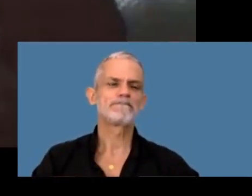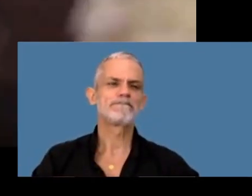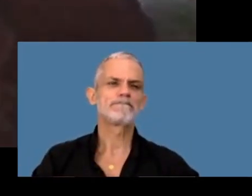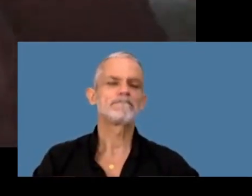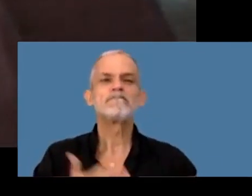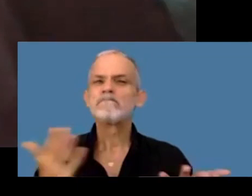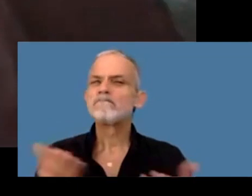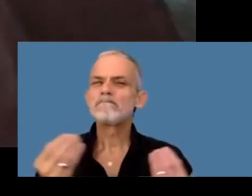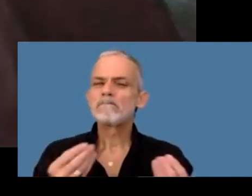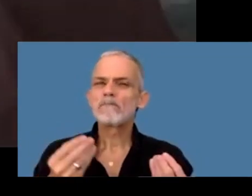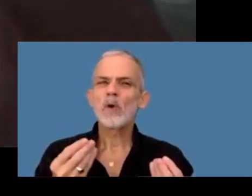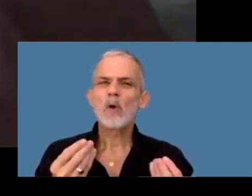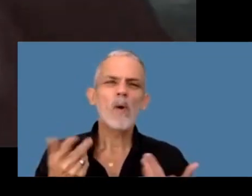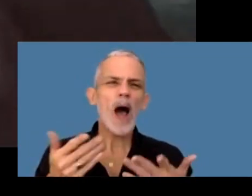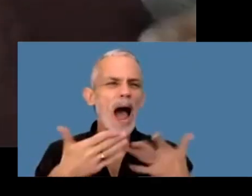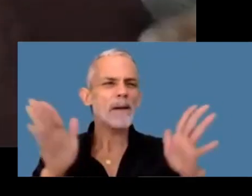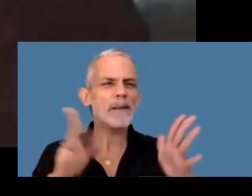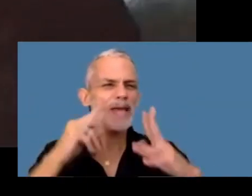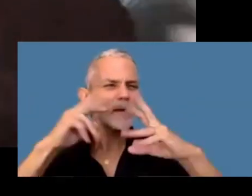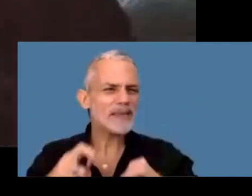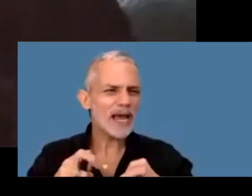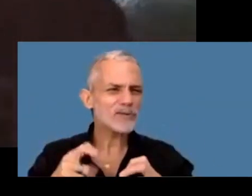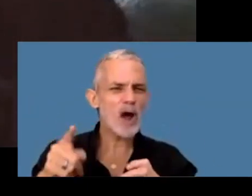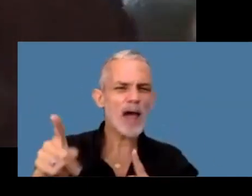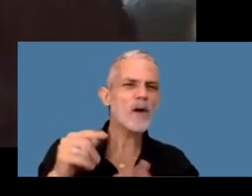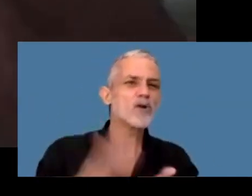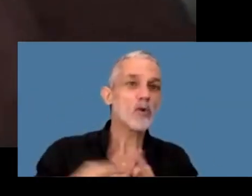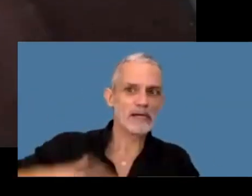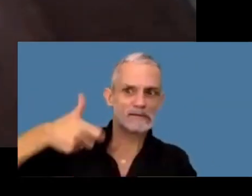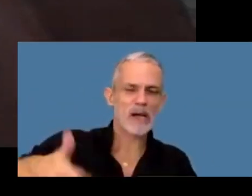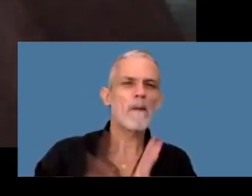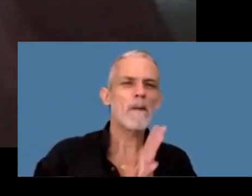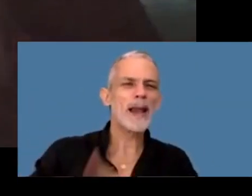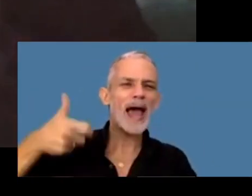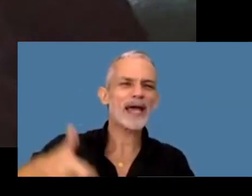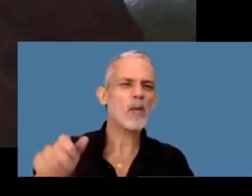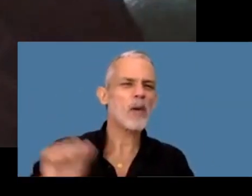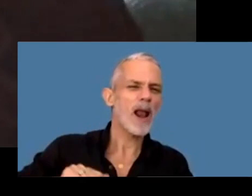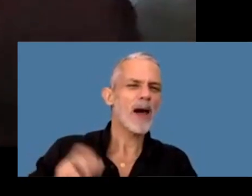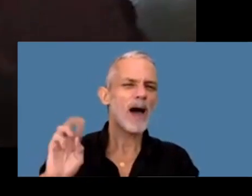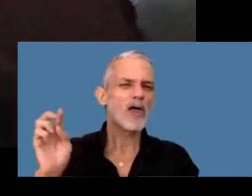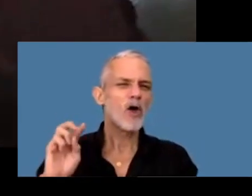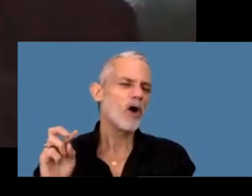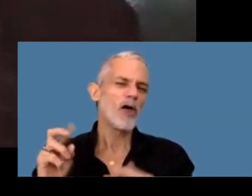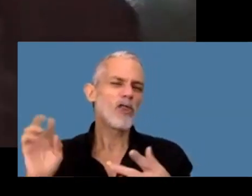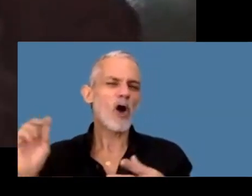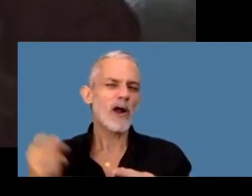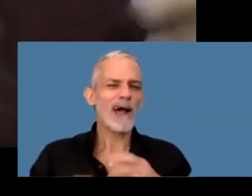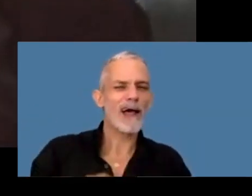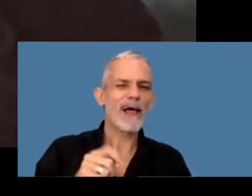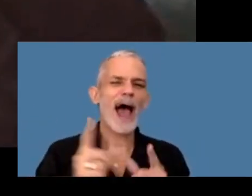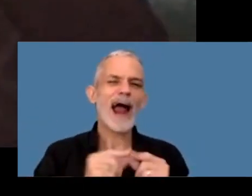por diferentes cuestiones, por diferentes inconductas fiscales. Este blanqueo solamente le puede servir al contribuyente incumplidor cuando